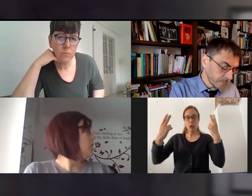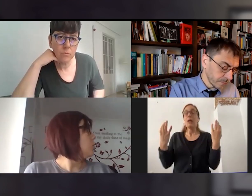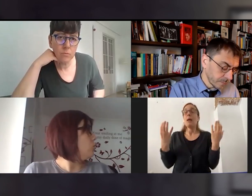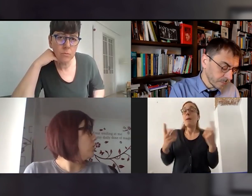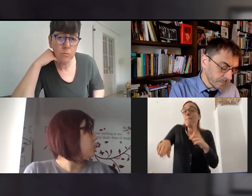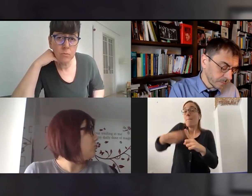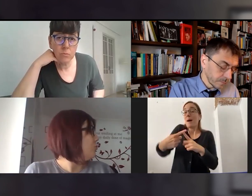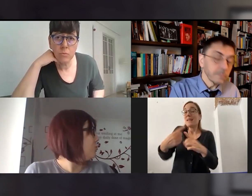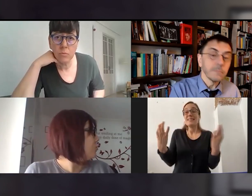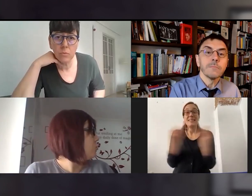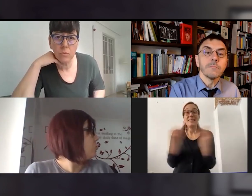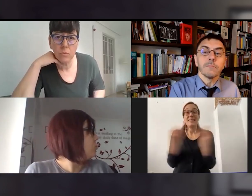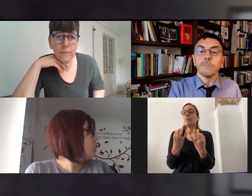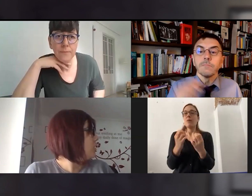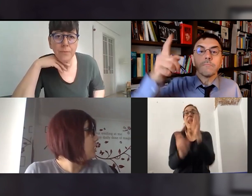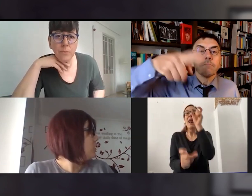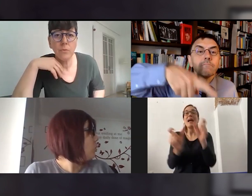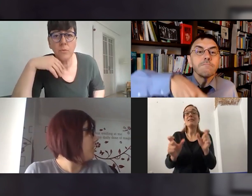importan a nuestros vecinos y vecinas.